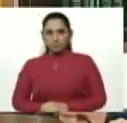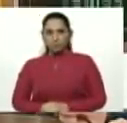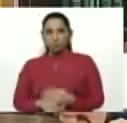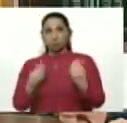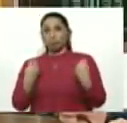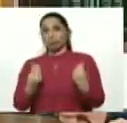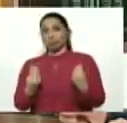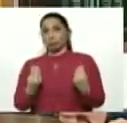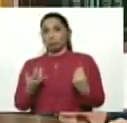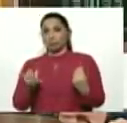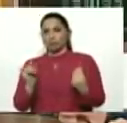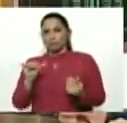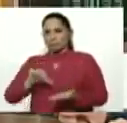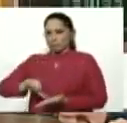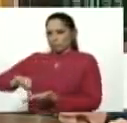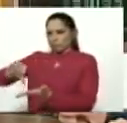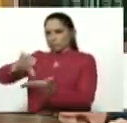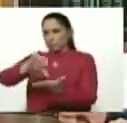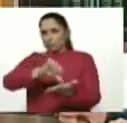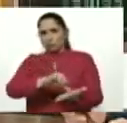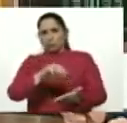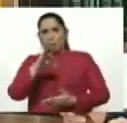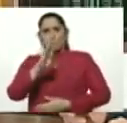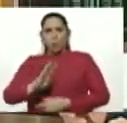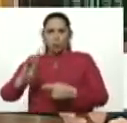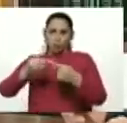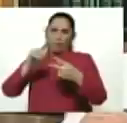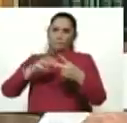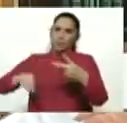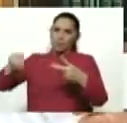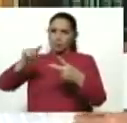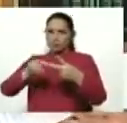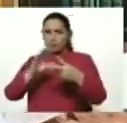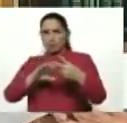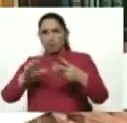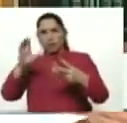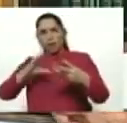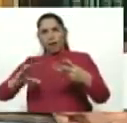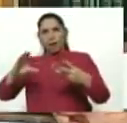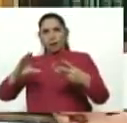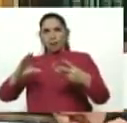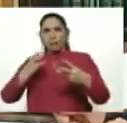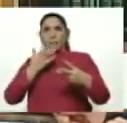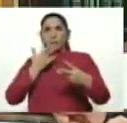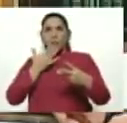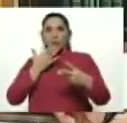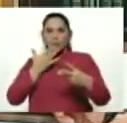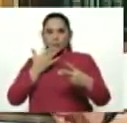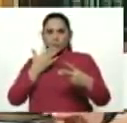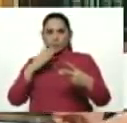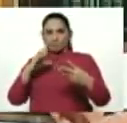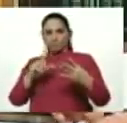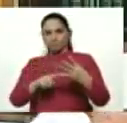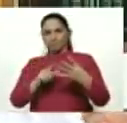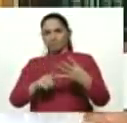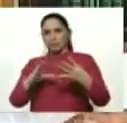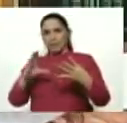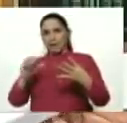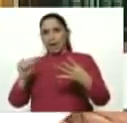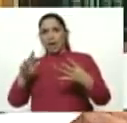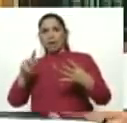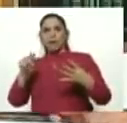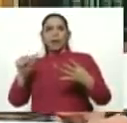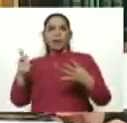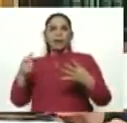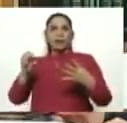¿cómo estarán las ciudades como Bogotá, Medellín, Cali? Por ejemplo, Cartagena, las grandes ciudades de